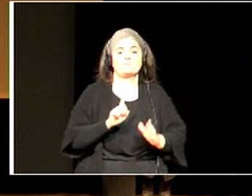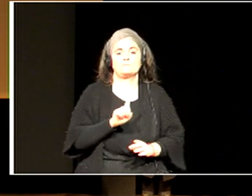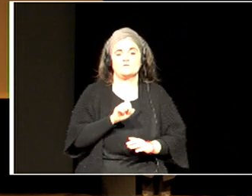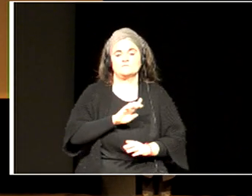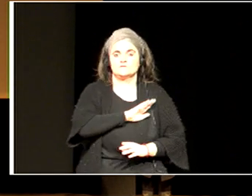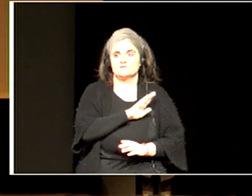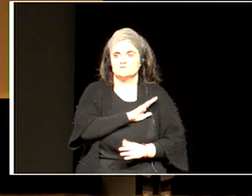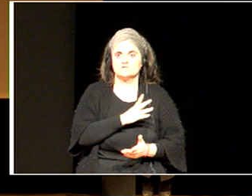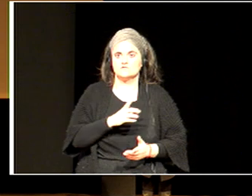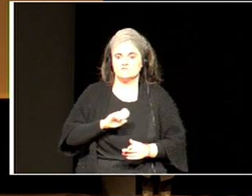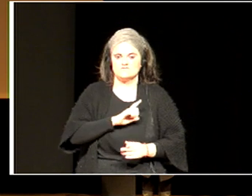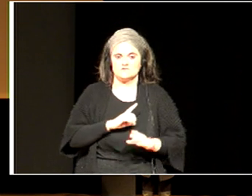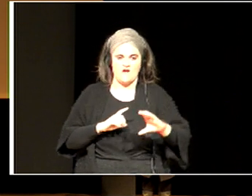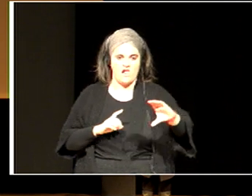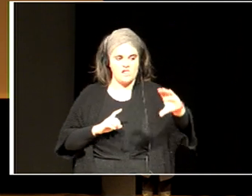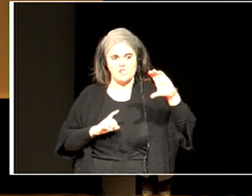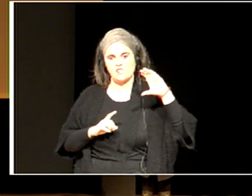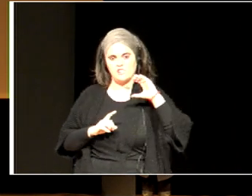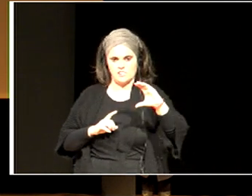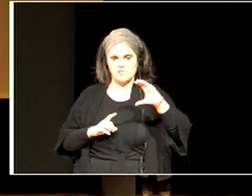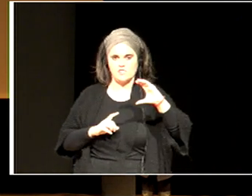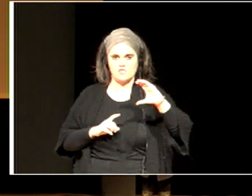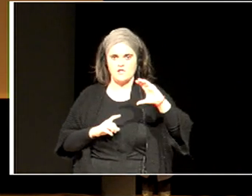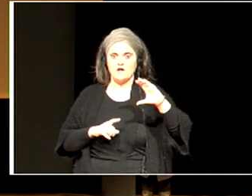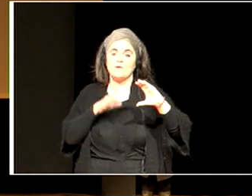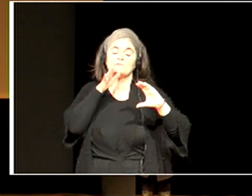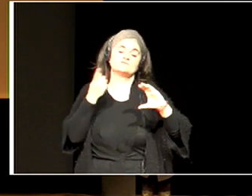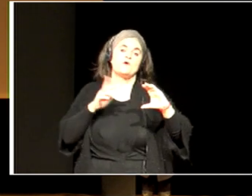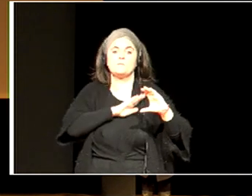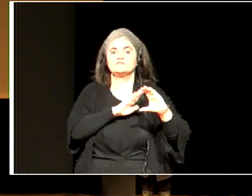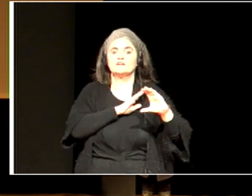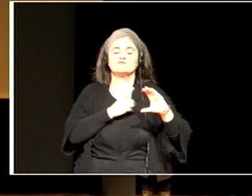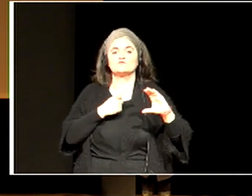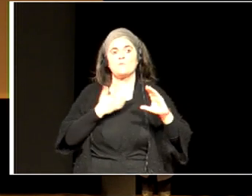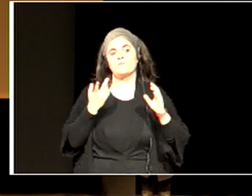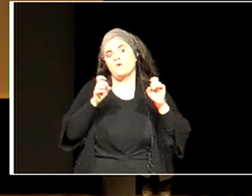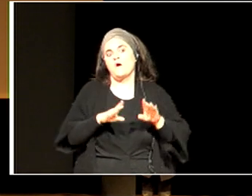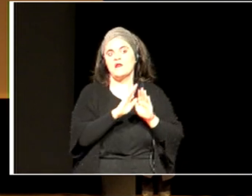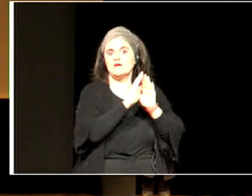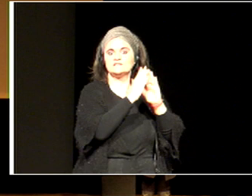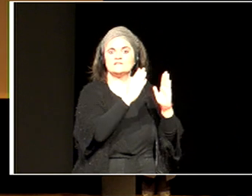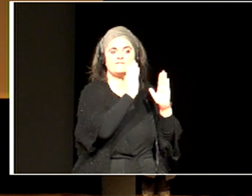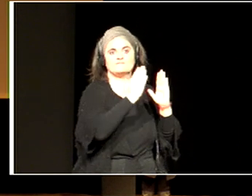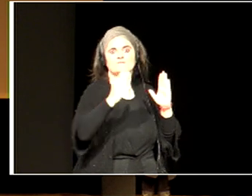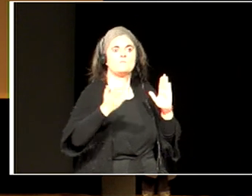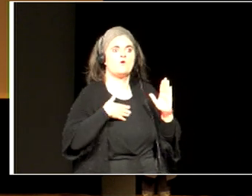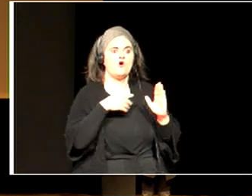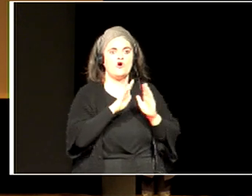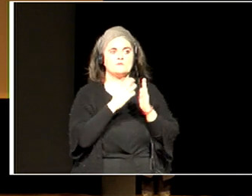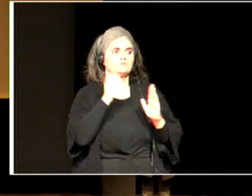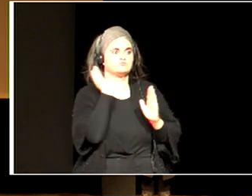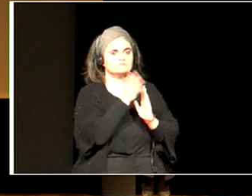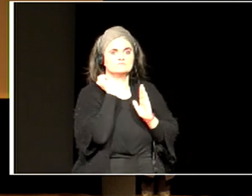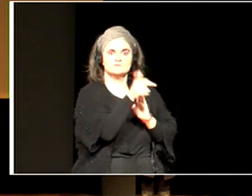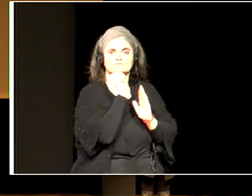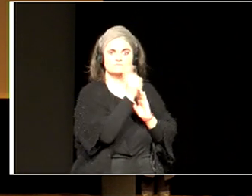como es de 1º de bachillerato es un tochazo así ya porque se supone que la gente de bachillerato es una especie de estantería a la que lanzarle continuamente libros y contenidos